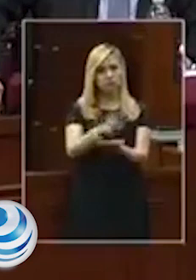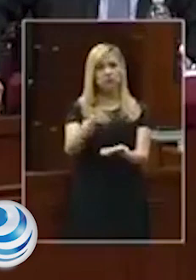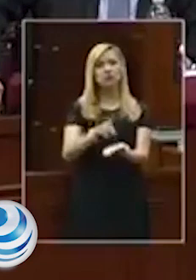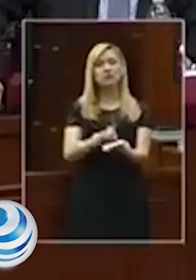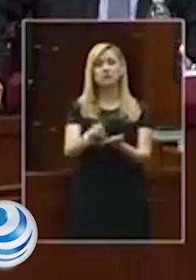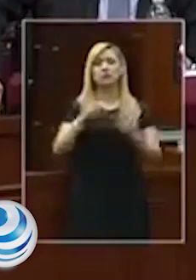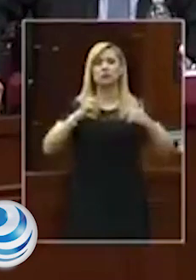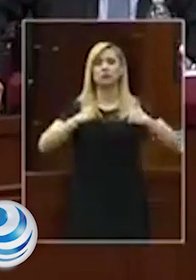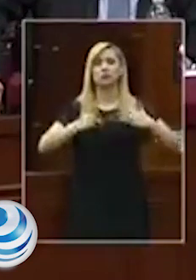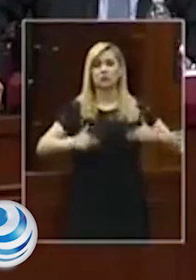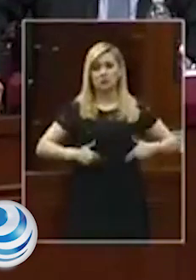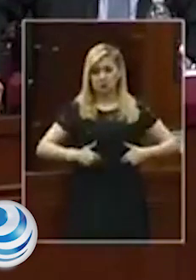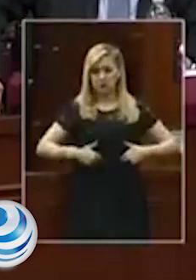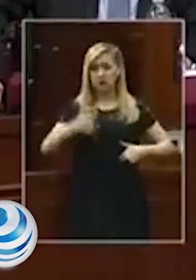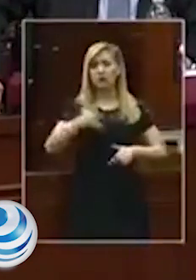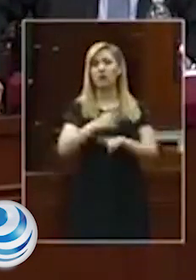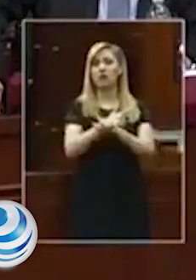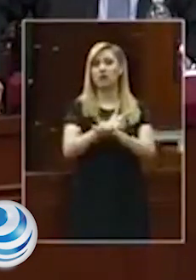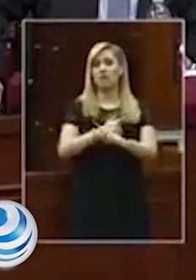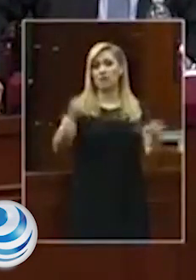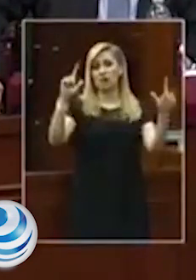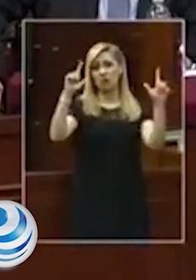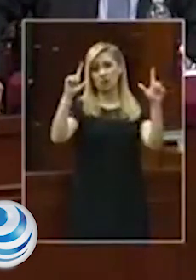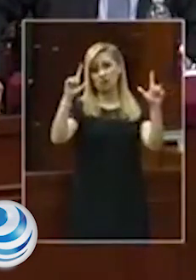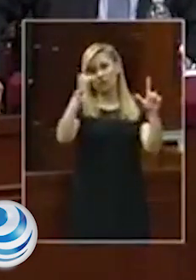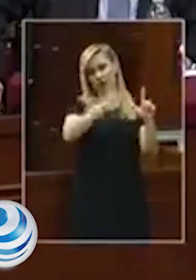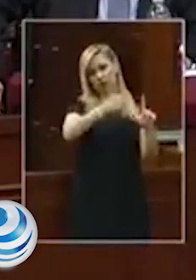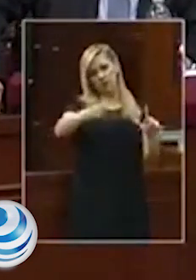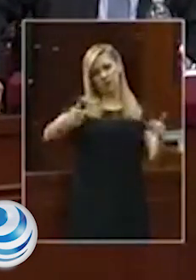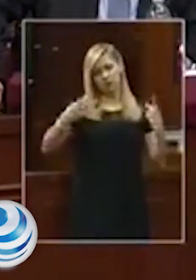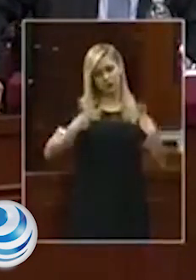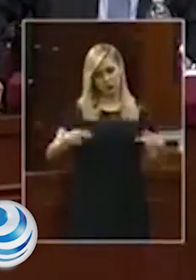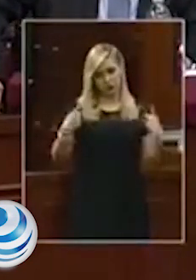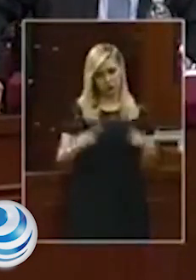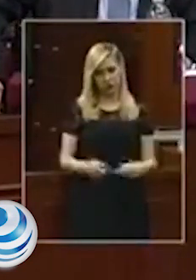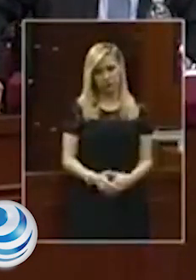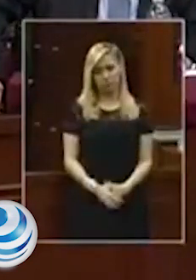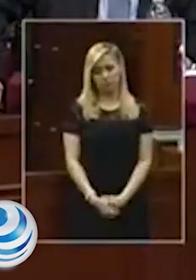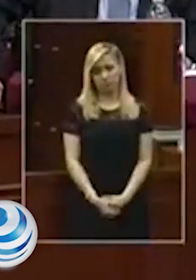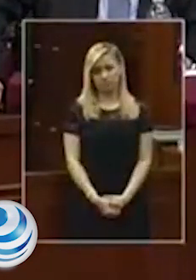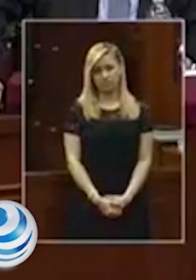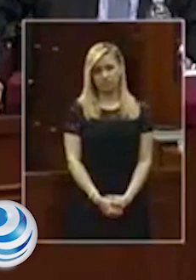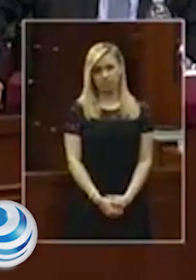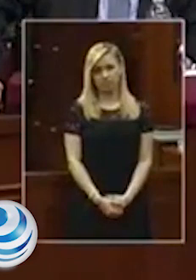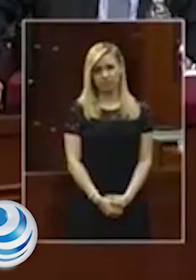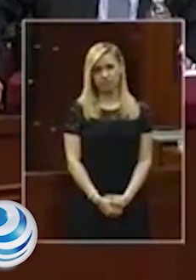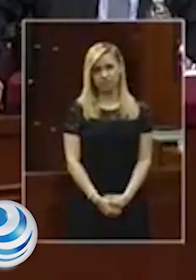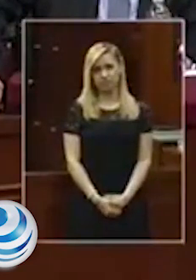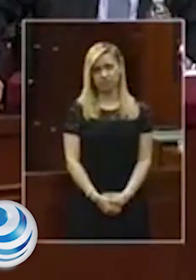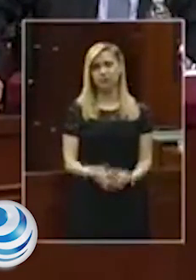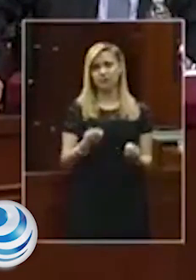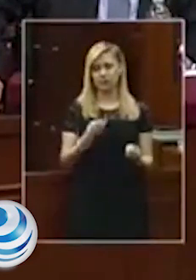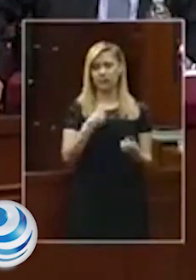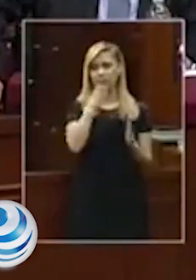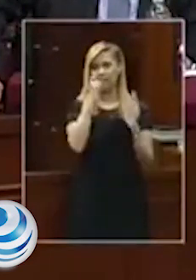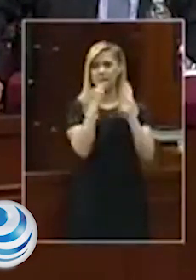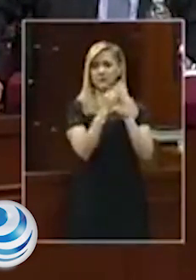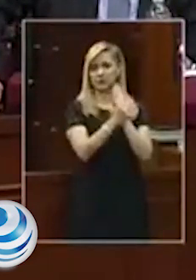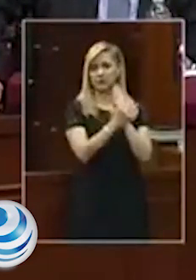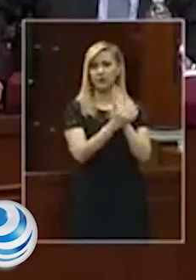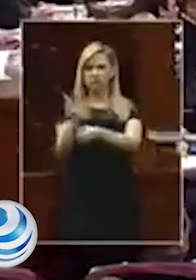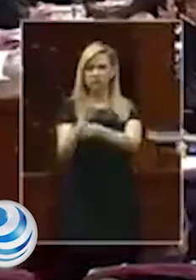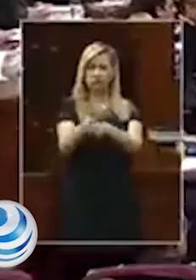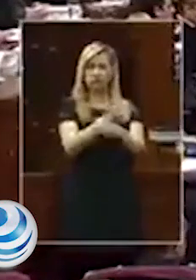El presidente Andrés Manuel López Obrador acudió a la Suprema Corte de Justicia de la Nación para presenciar el cuarto informe de labores de su titular, Luis María